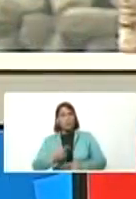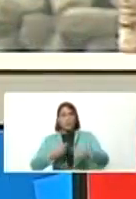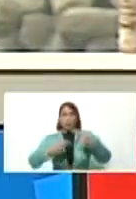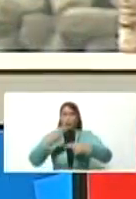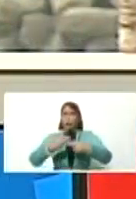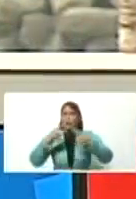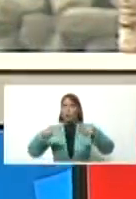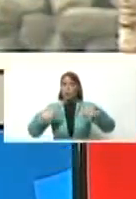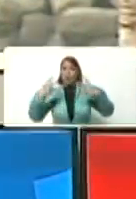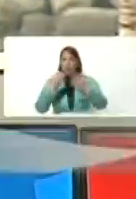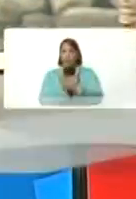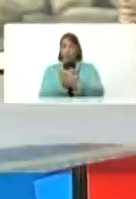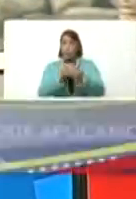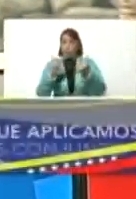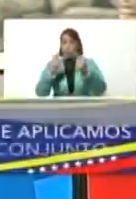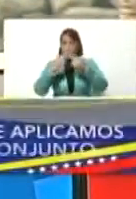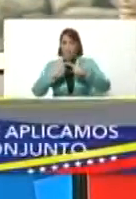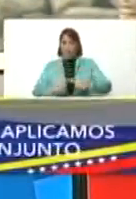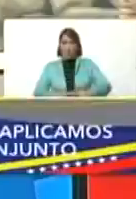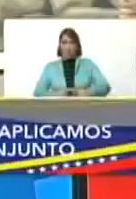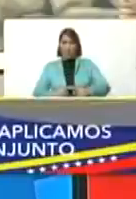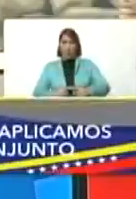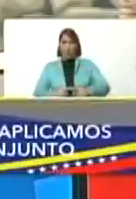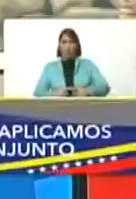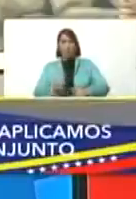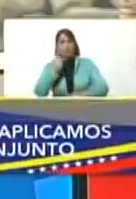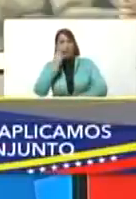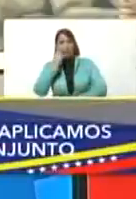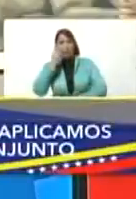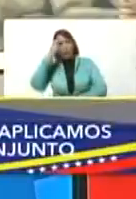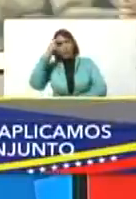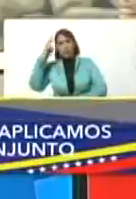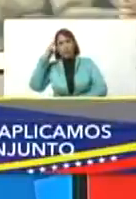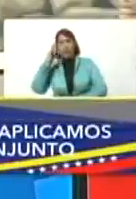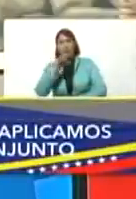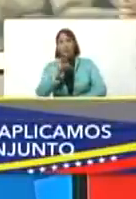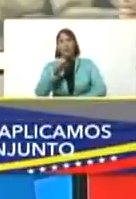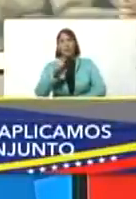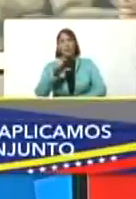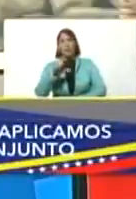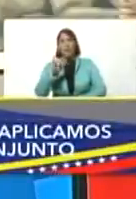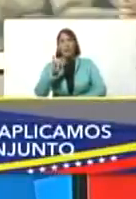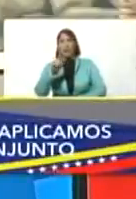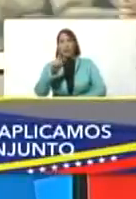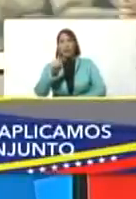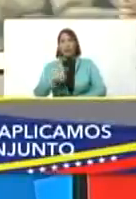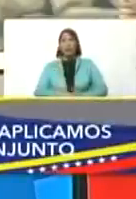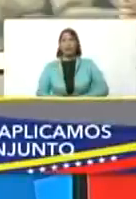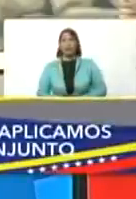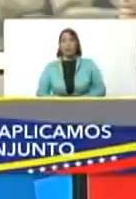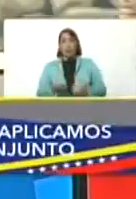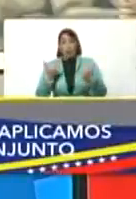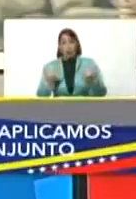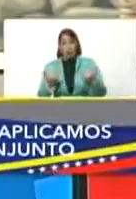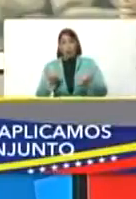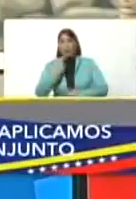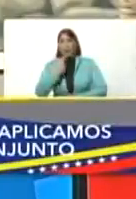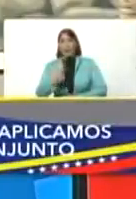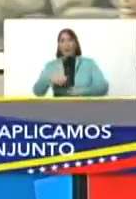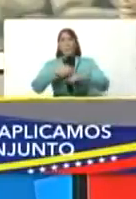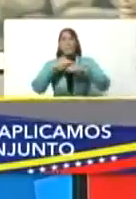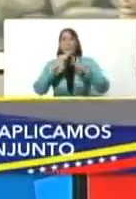una nueva economía. Señor canciller Félix Plasencia. Y lo que acaba de decir el ministro es muy